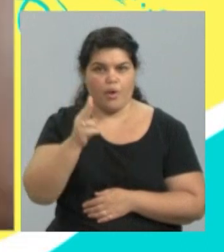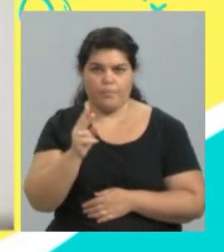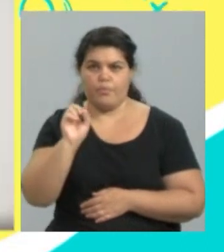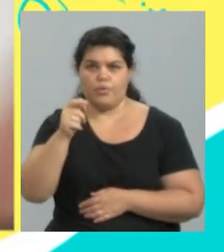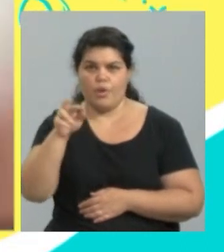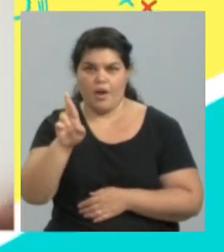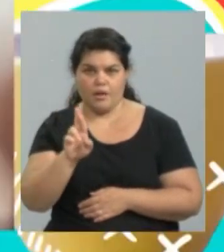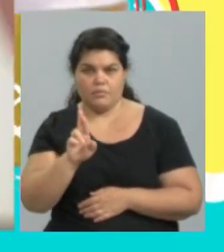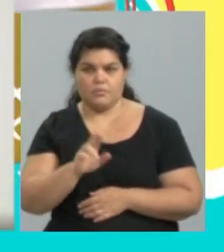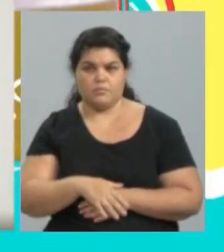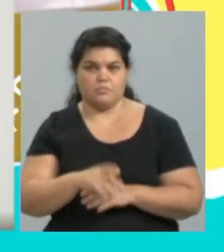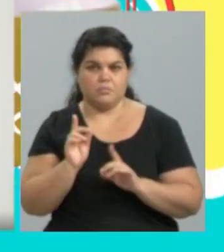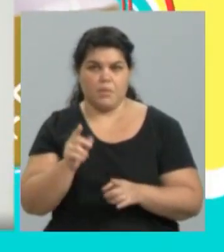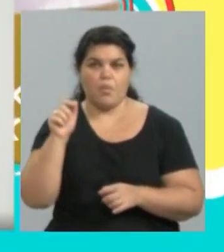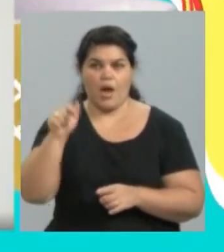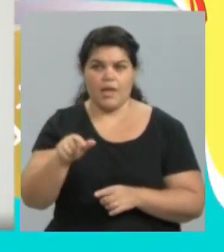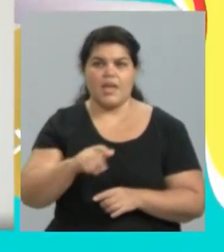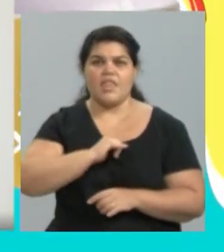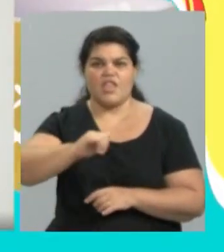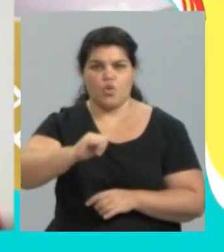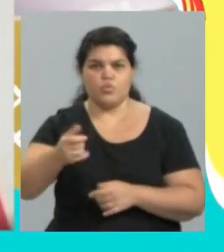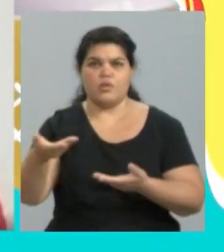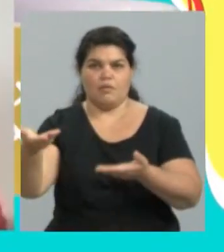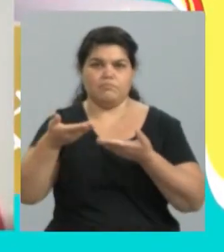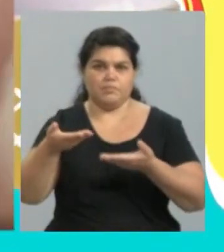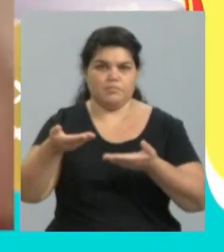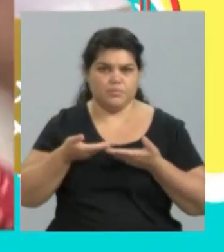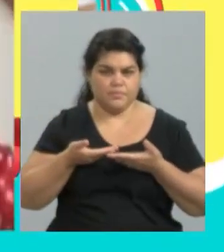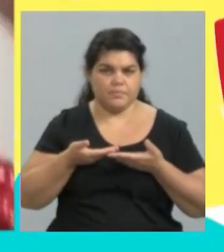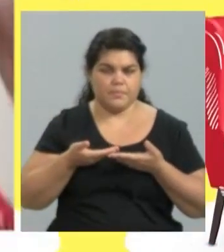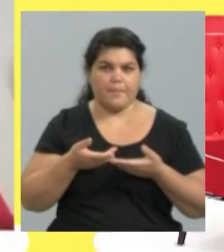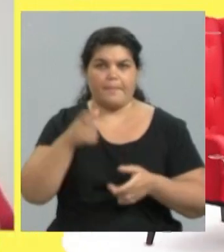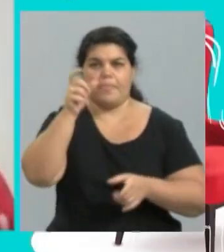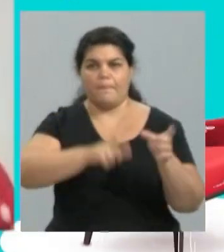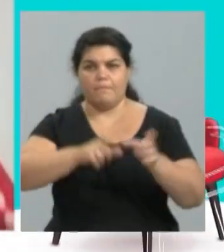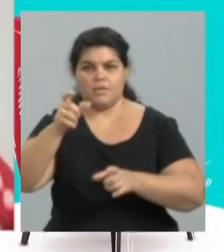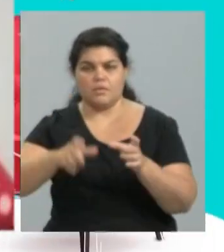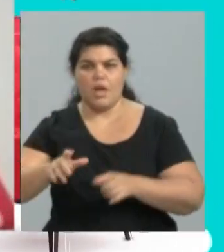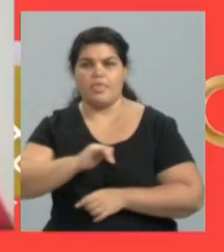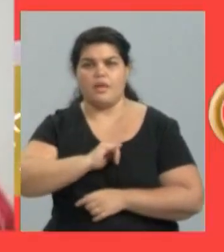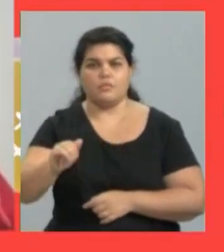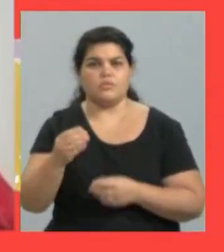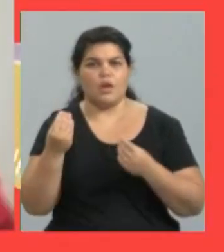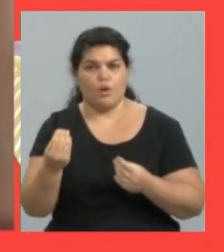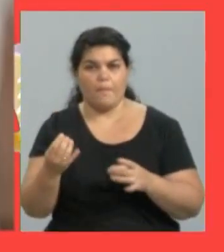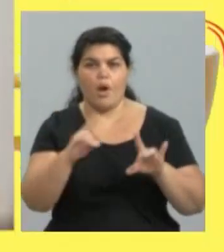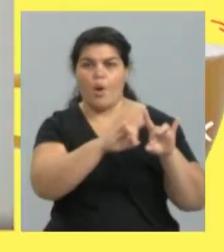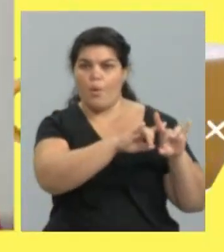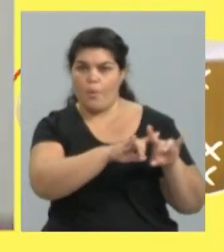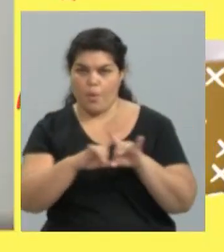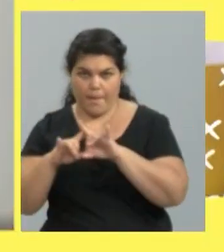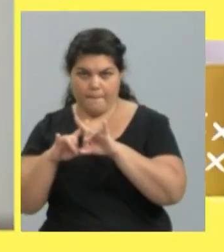mendoza@inadi.gov.ar, que es ahí donde se recepcionan las denuncias. O sea, las personas para realizar una denuncia tienen que meterse a la